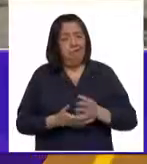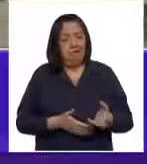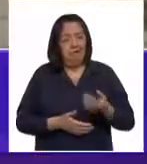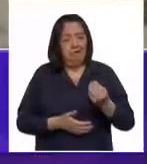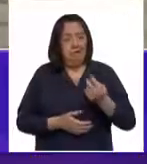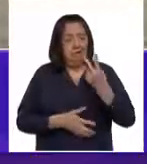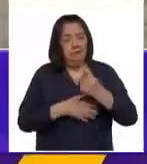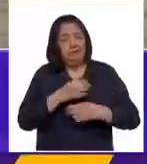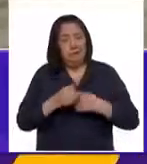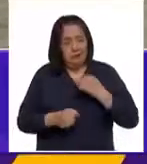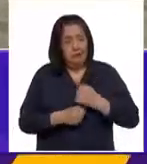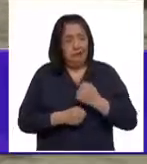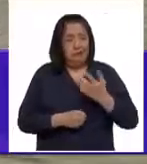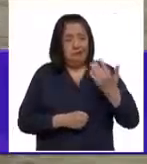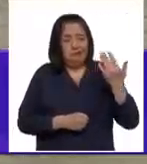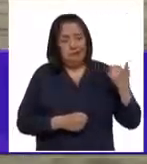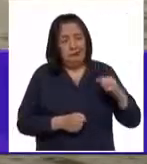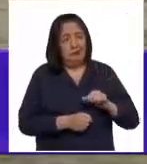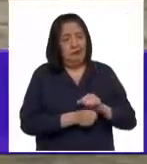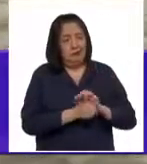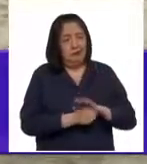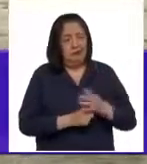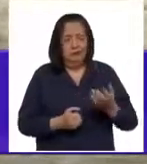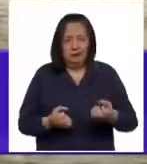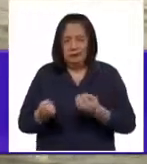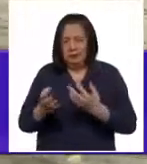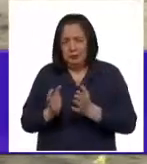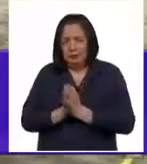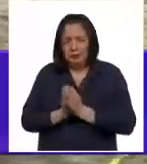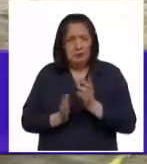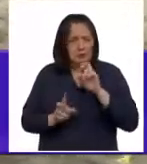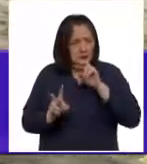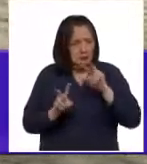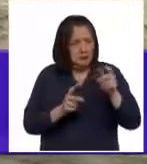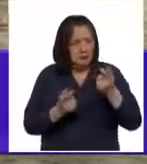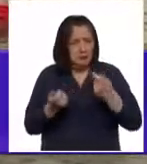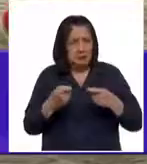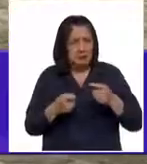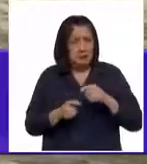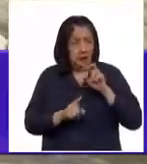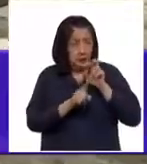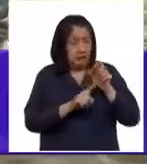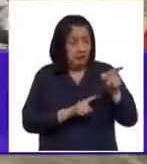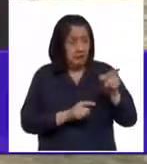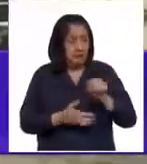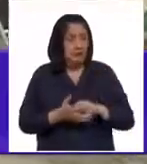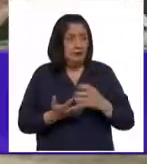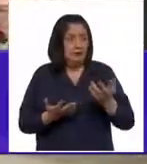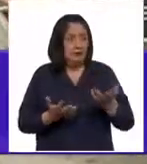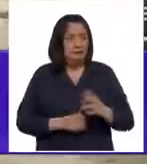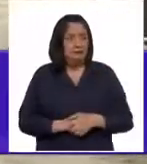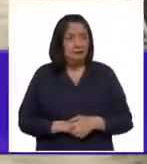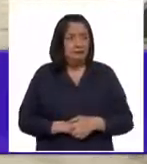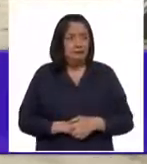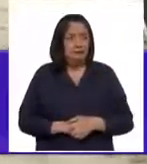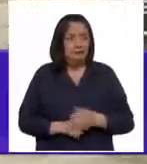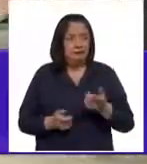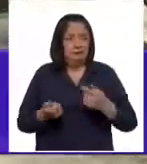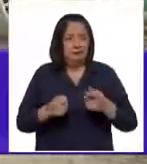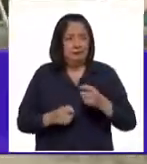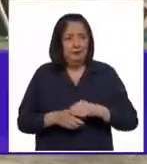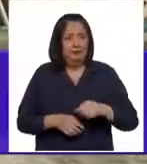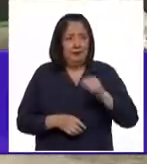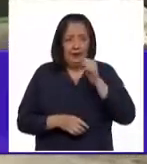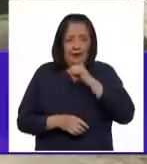los dos años iniciales de la pandemia. Entonces, cuéntanos, por favor, si ves vendedores, ahí como estamos viendo precisamente, aquellos que venden